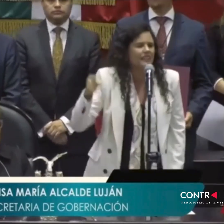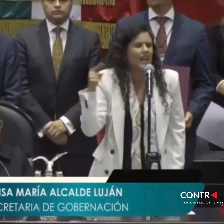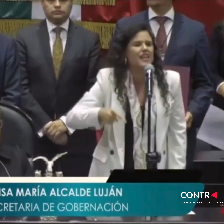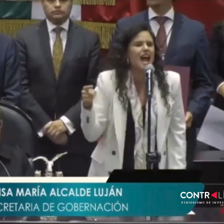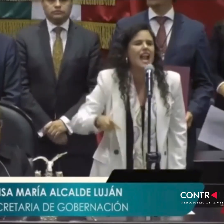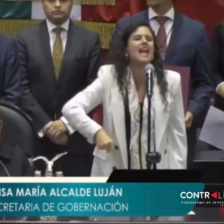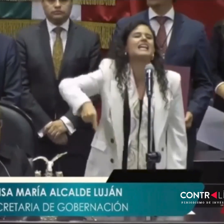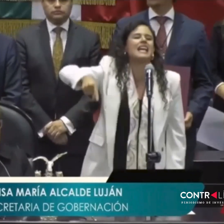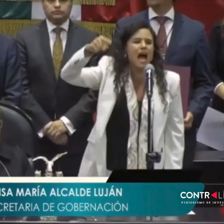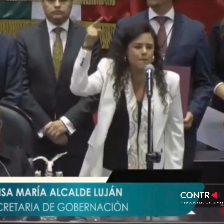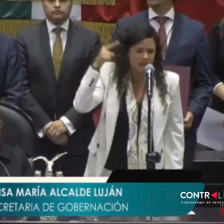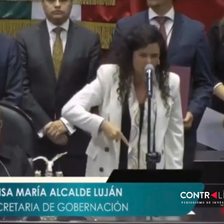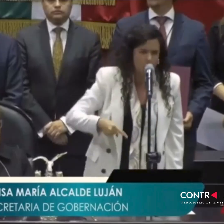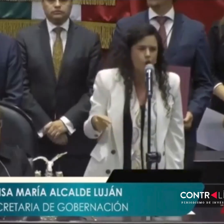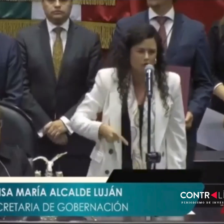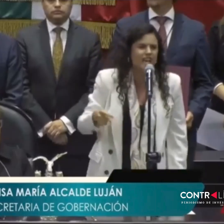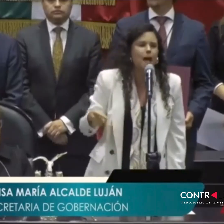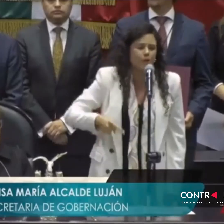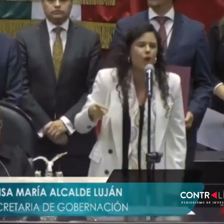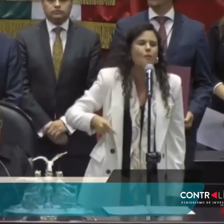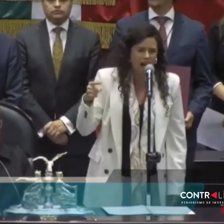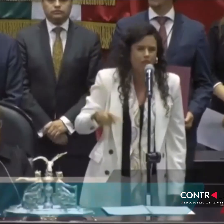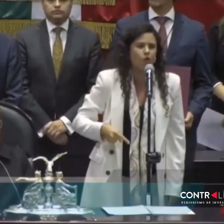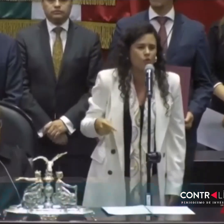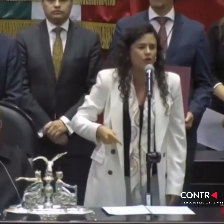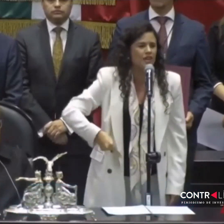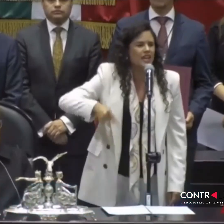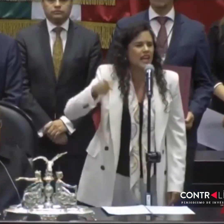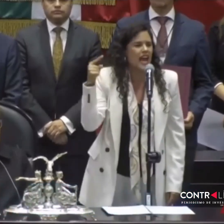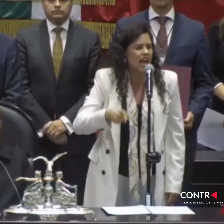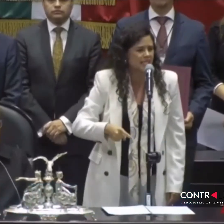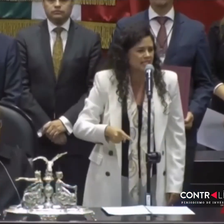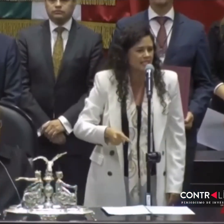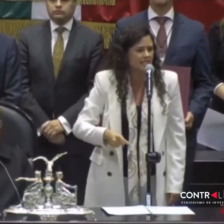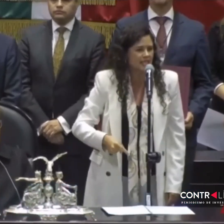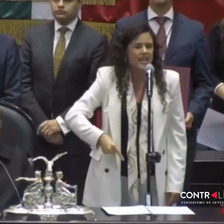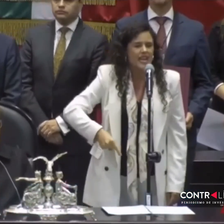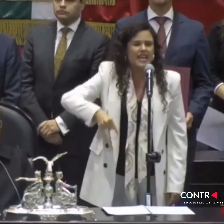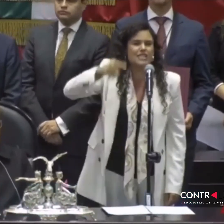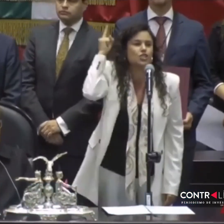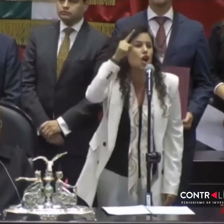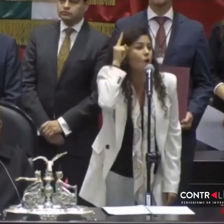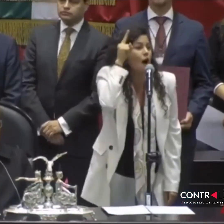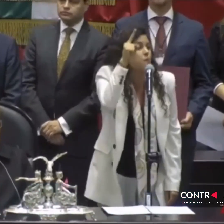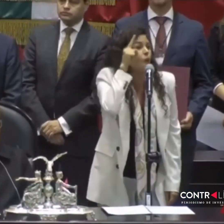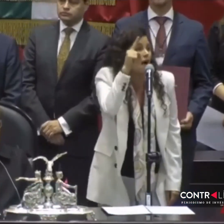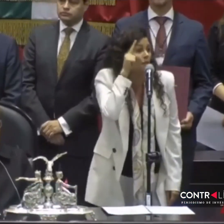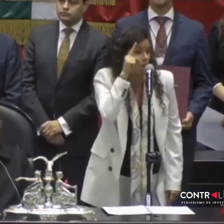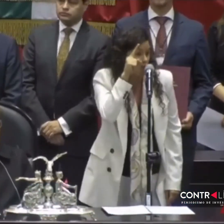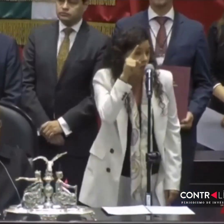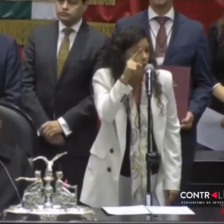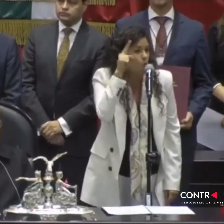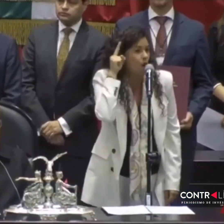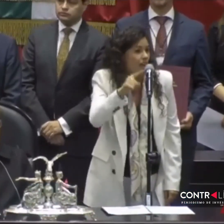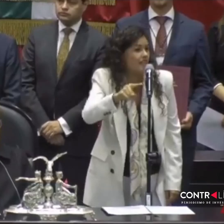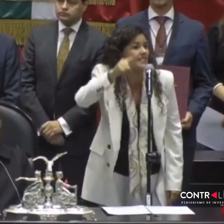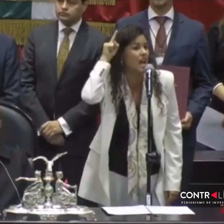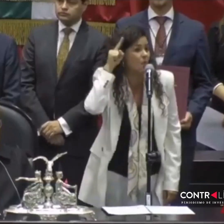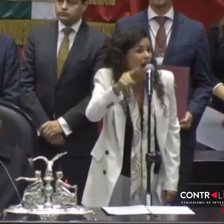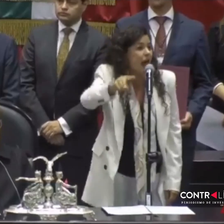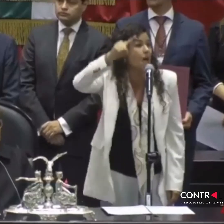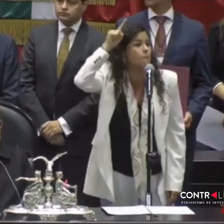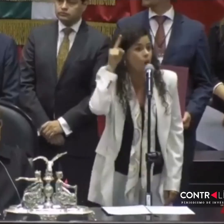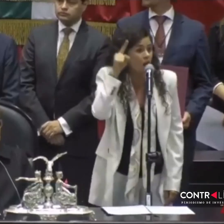receta, tendrán el camino ya probado, que es que solo el pueblo